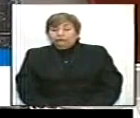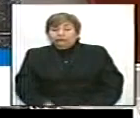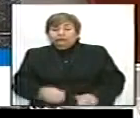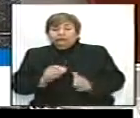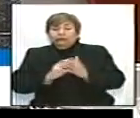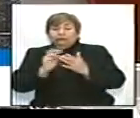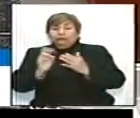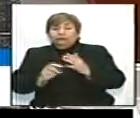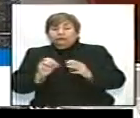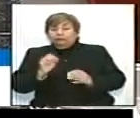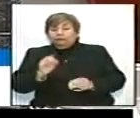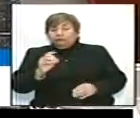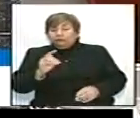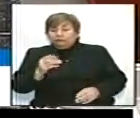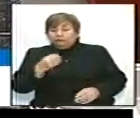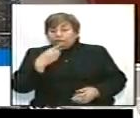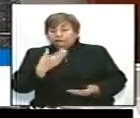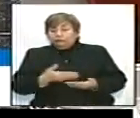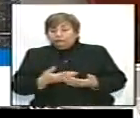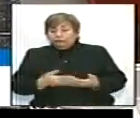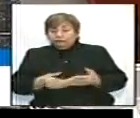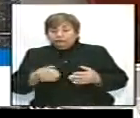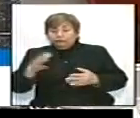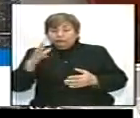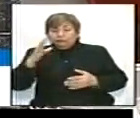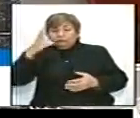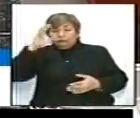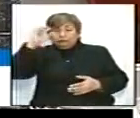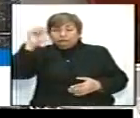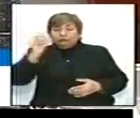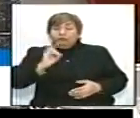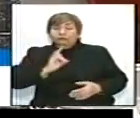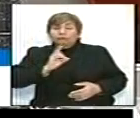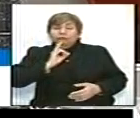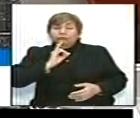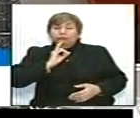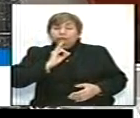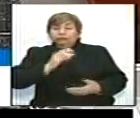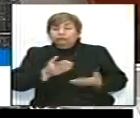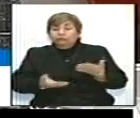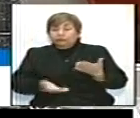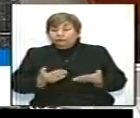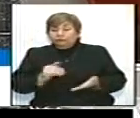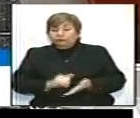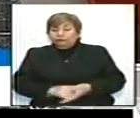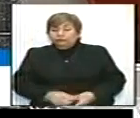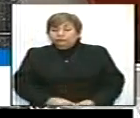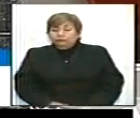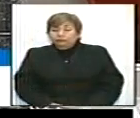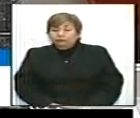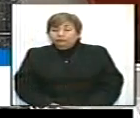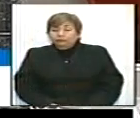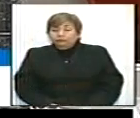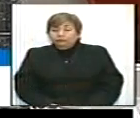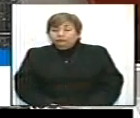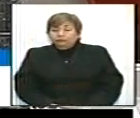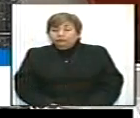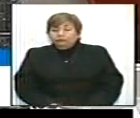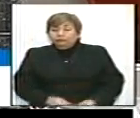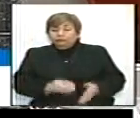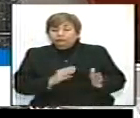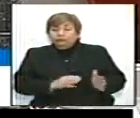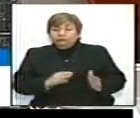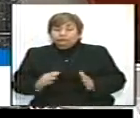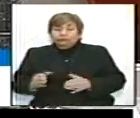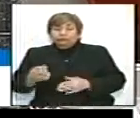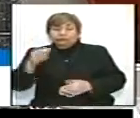ciudadano que se maneja con la Embajada de los Estados Unidos y en el cual los chicos justamente desarrollan